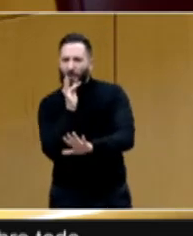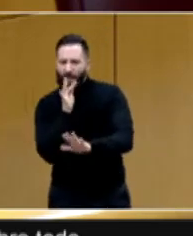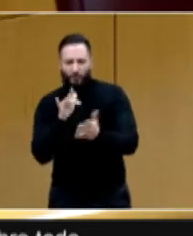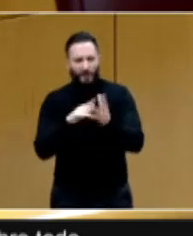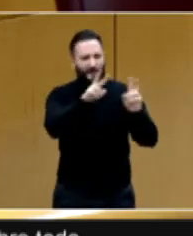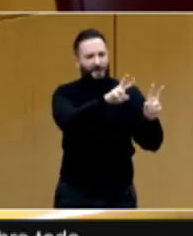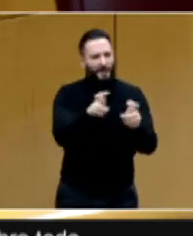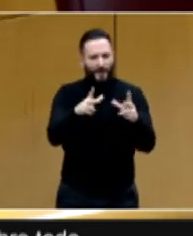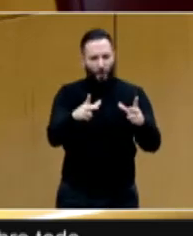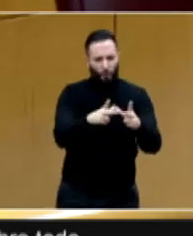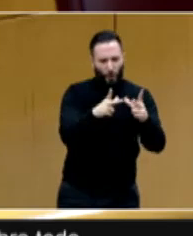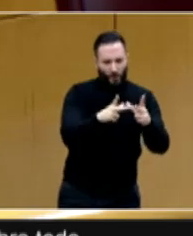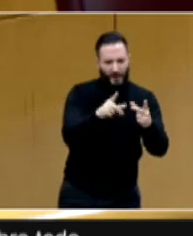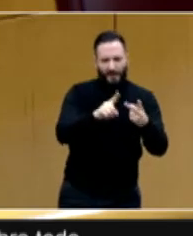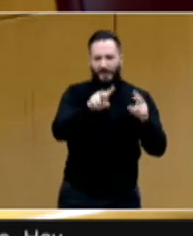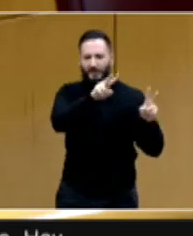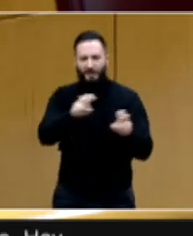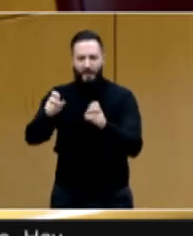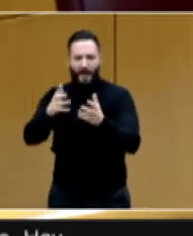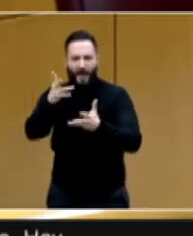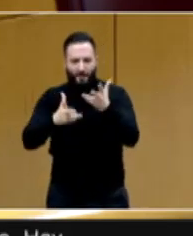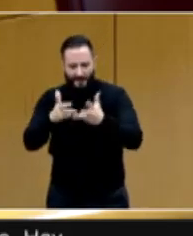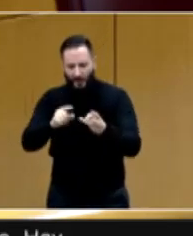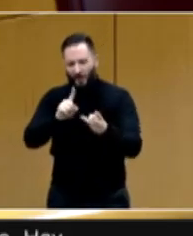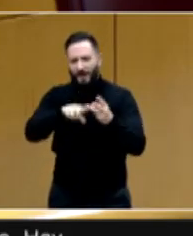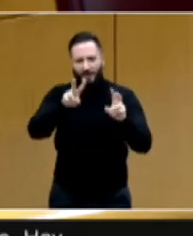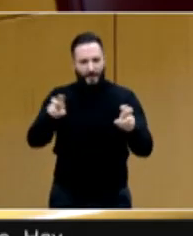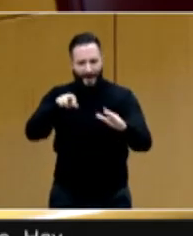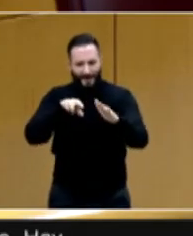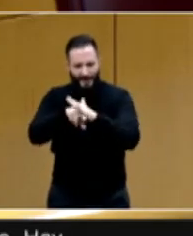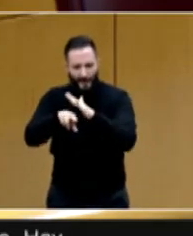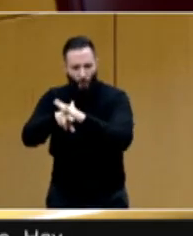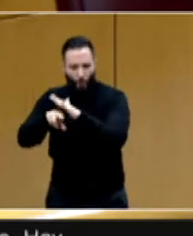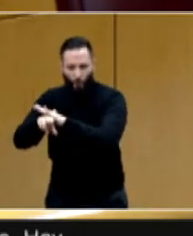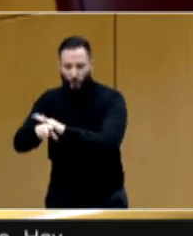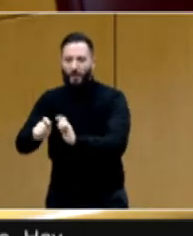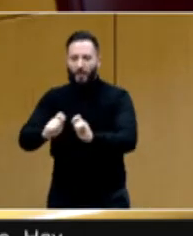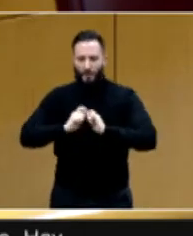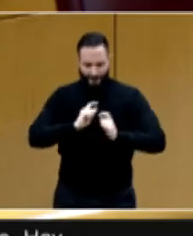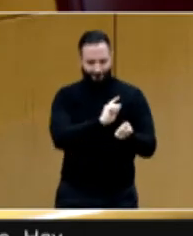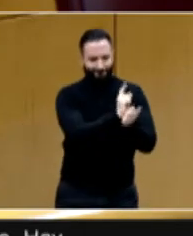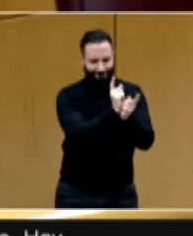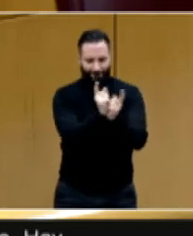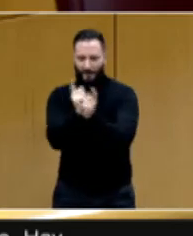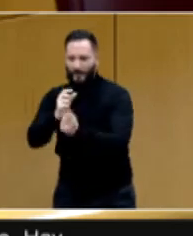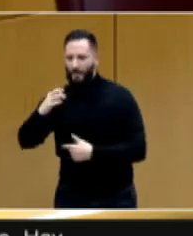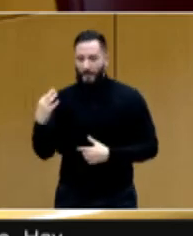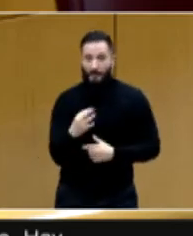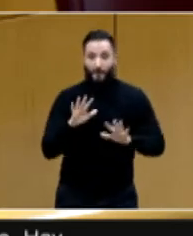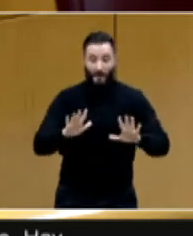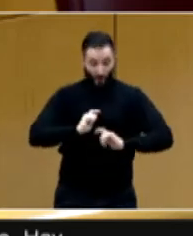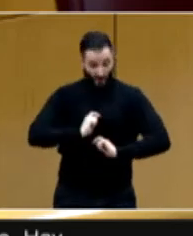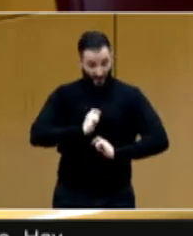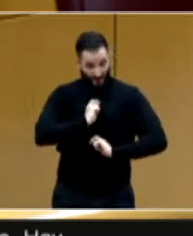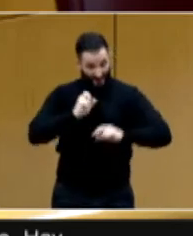hay aspectos de la Administración hay aspectos de recursos que tienen que también ser objeto de modificación pero si esa columna vertebral no se